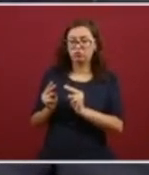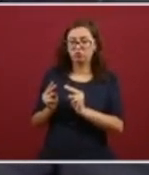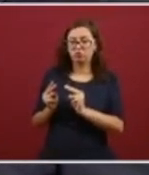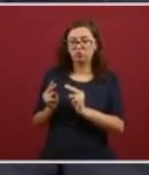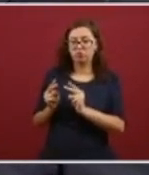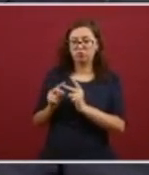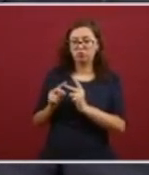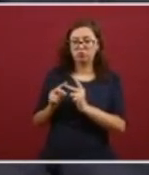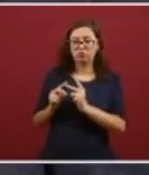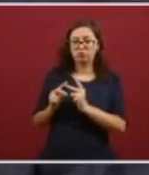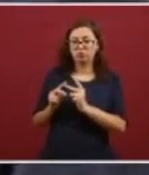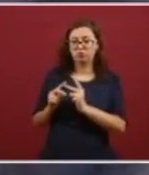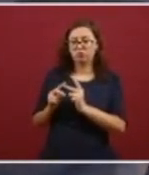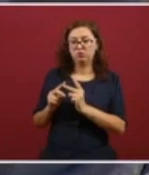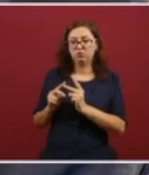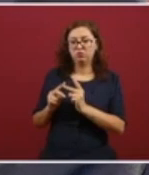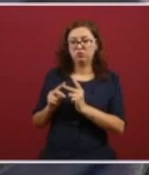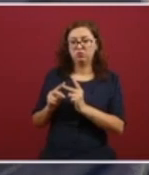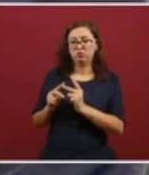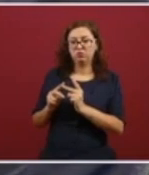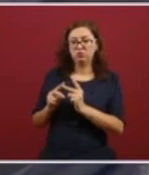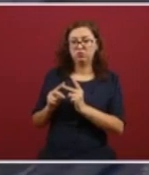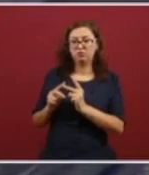que están